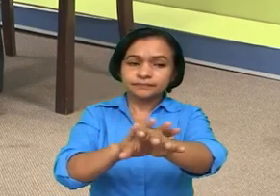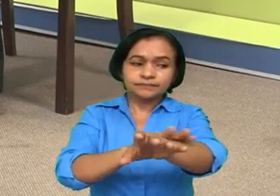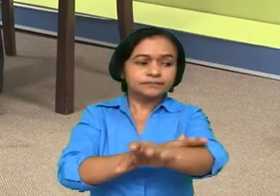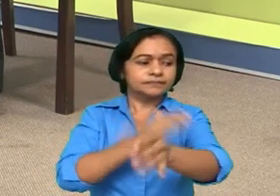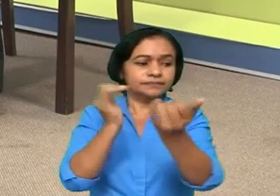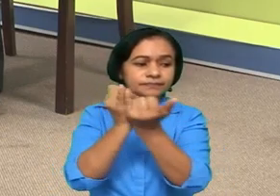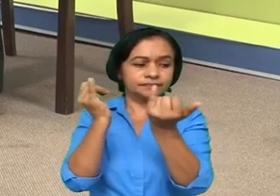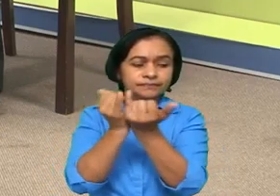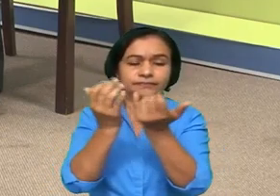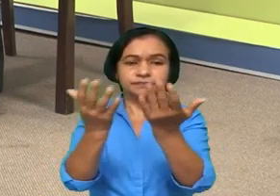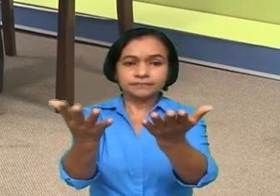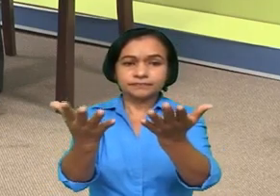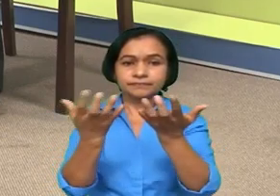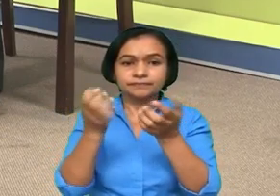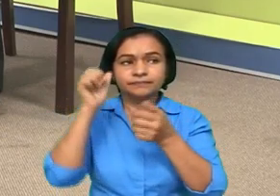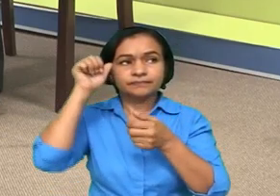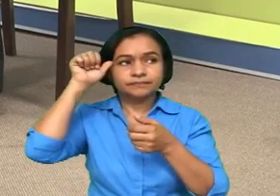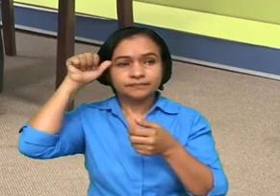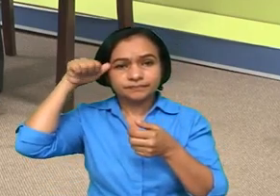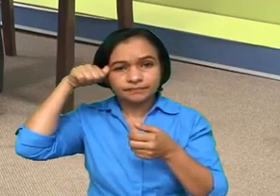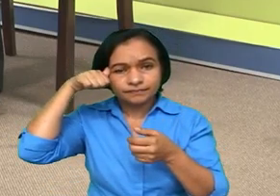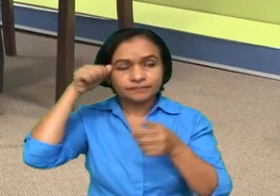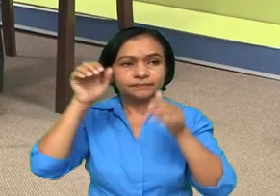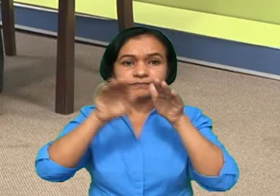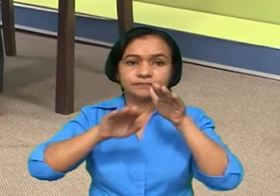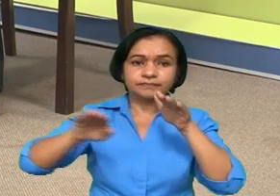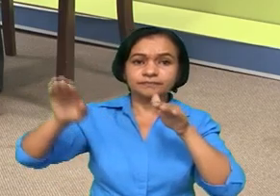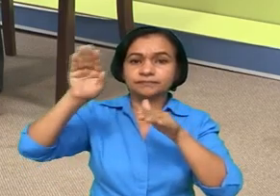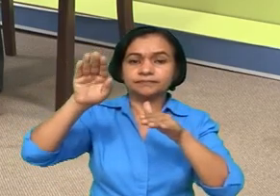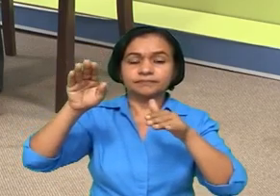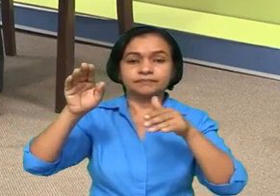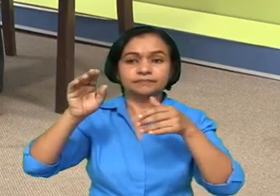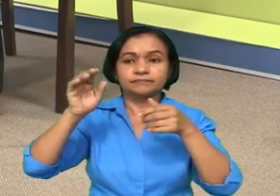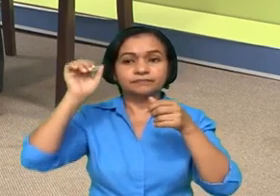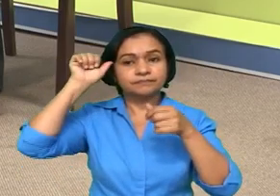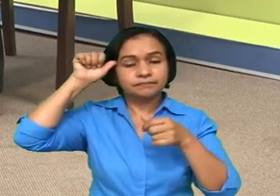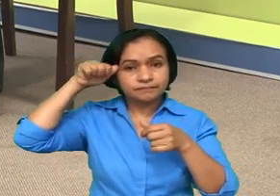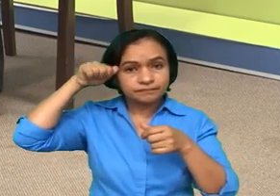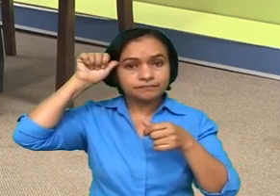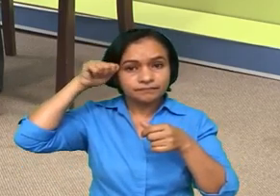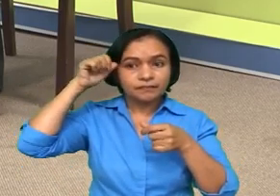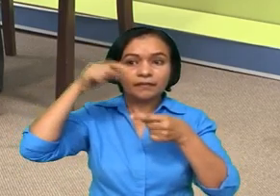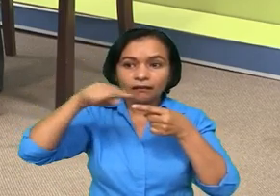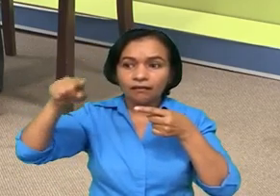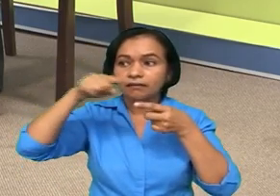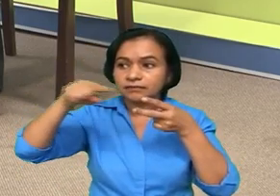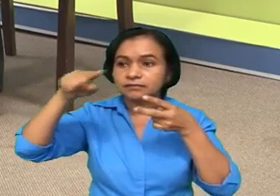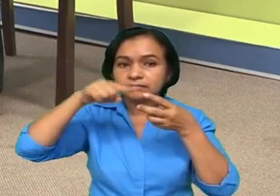todavía querés ir al baño. O sea, aumentás en número la frecuencia con la que vas al baño.